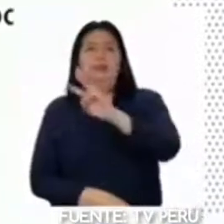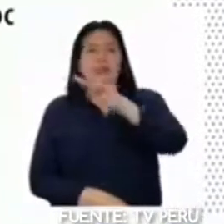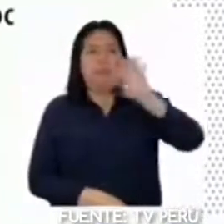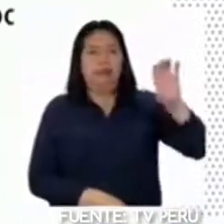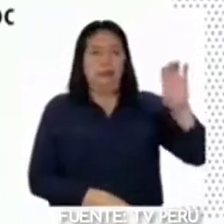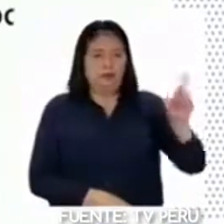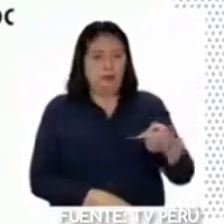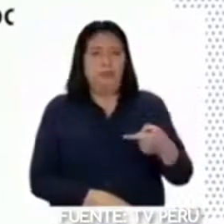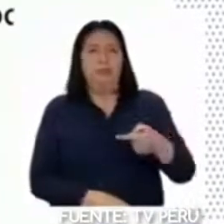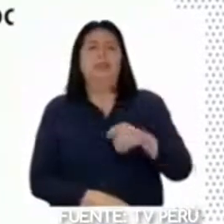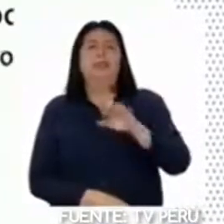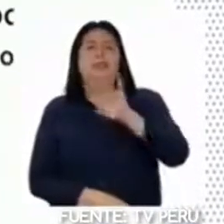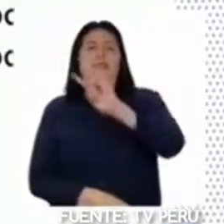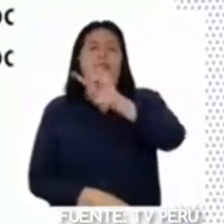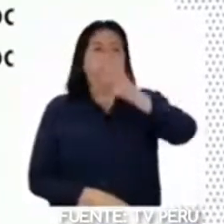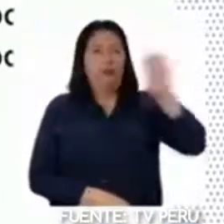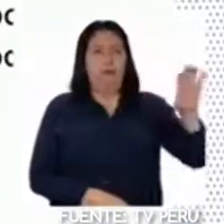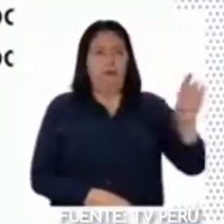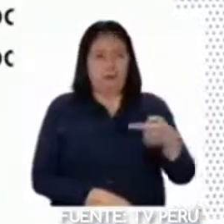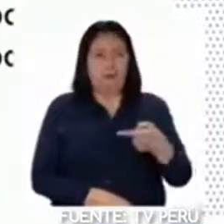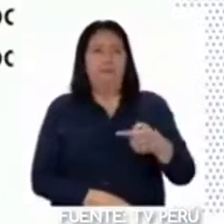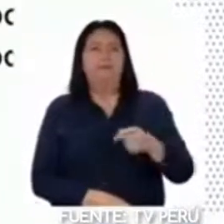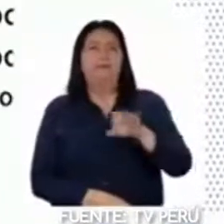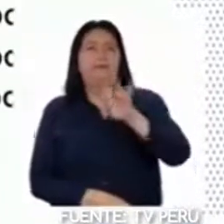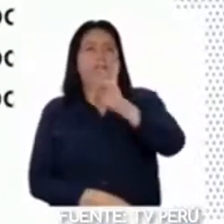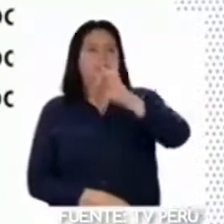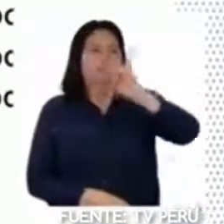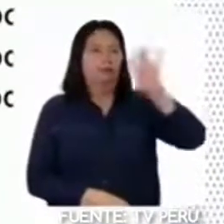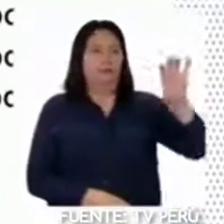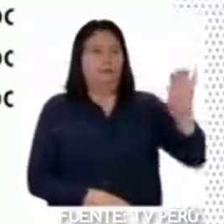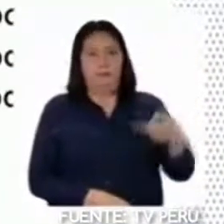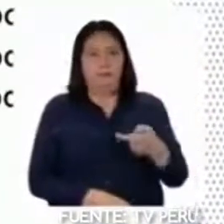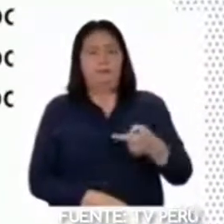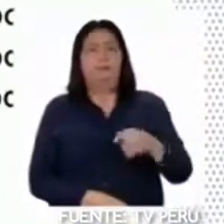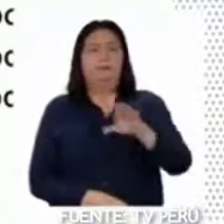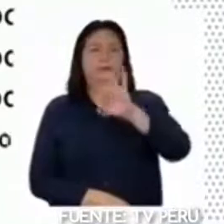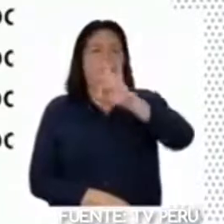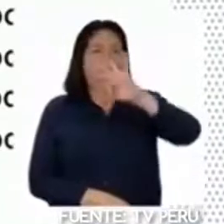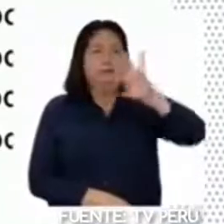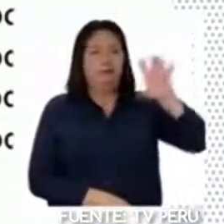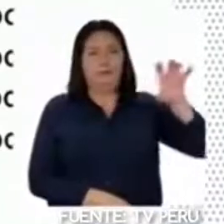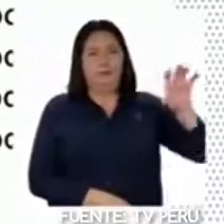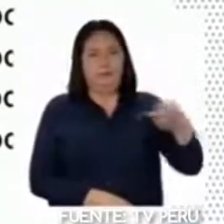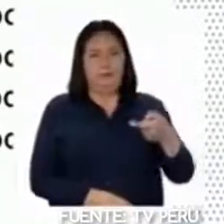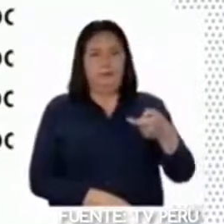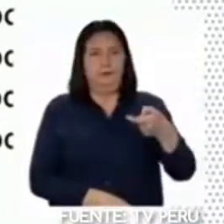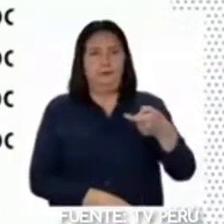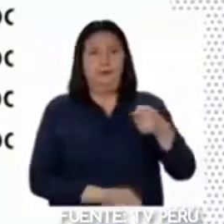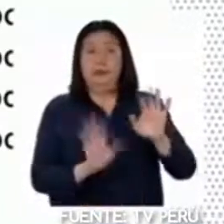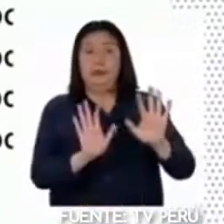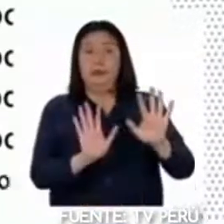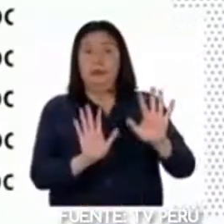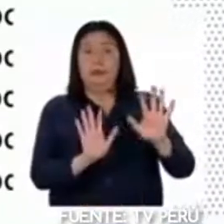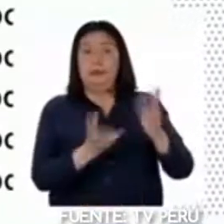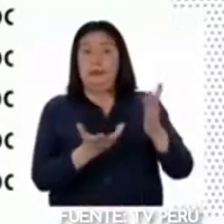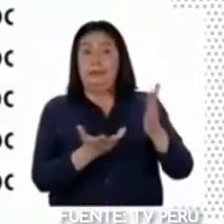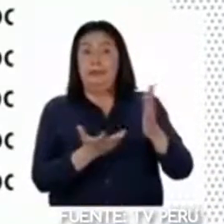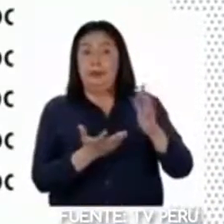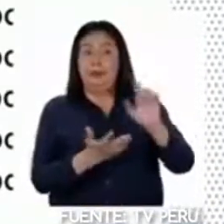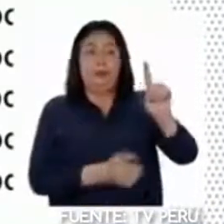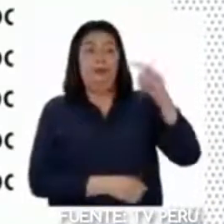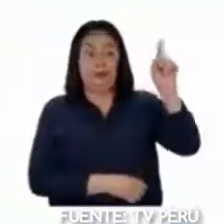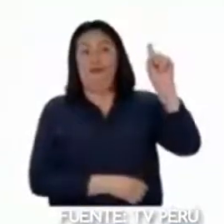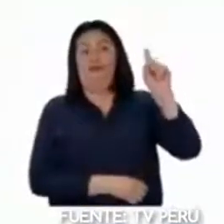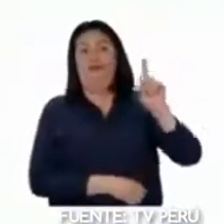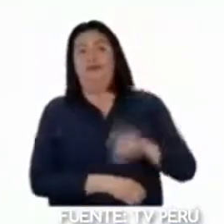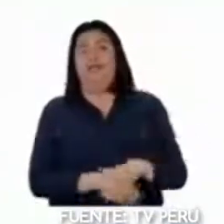500.000, 600.000, 700.000, 800.000, 900.000 y